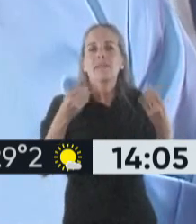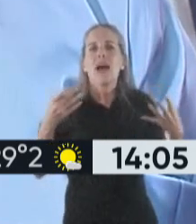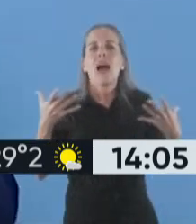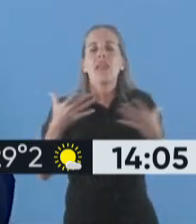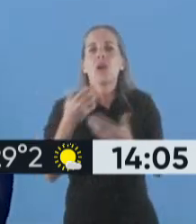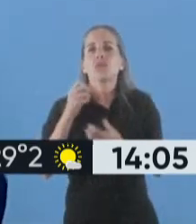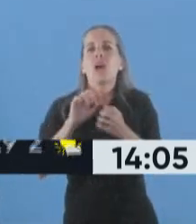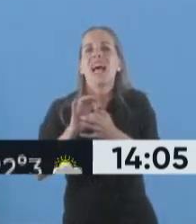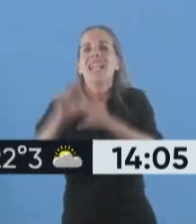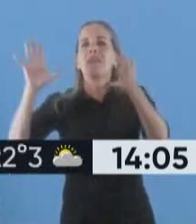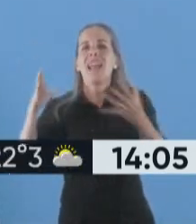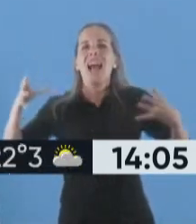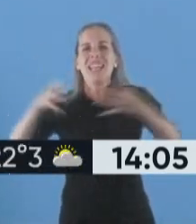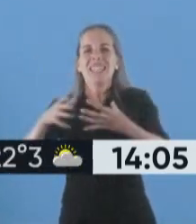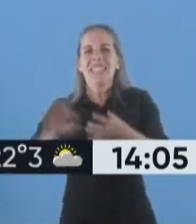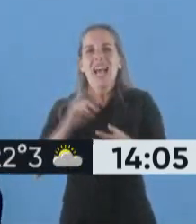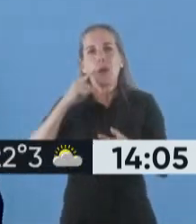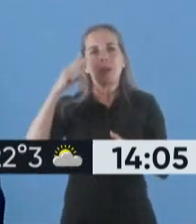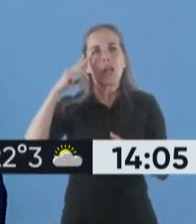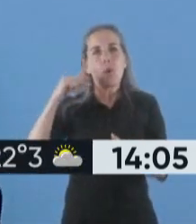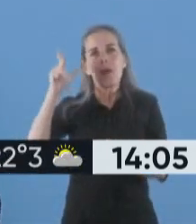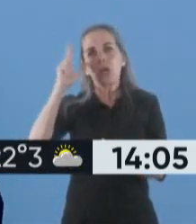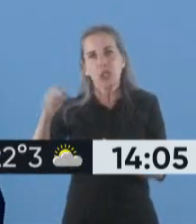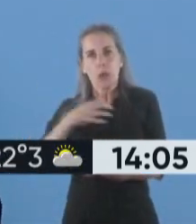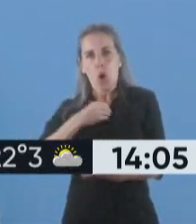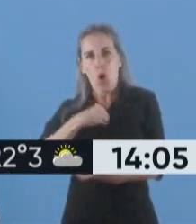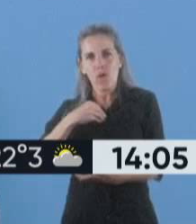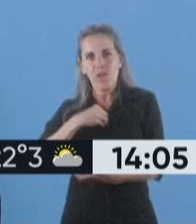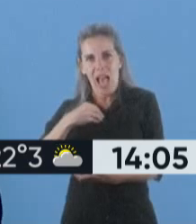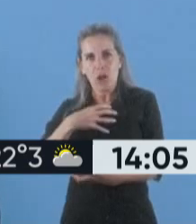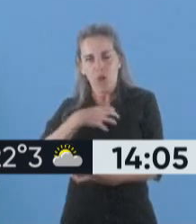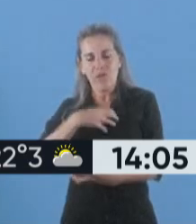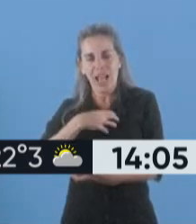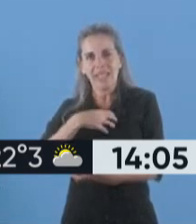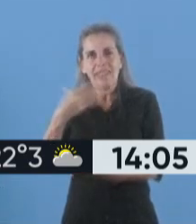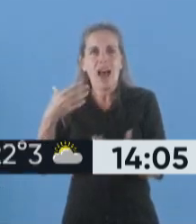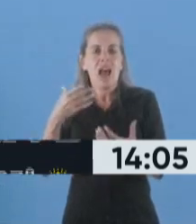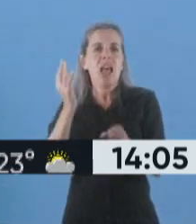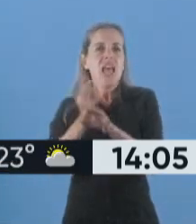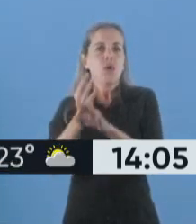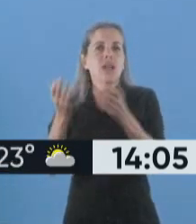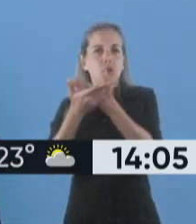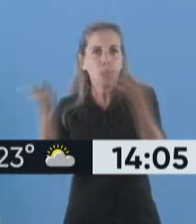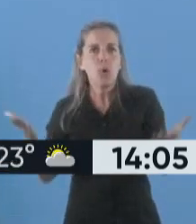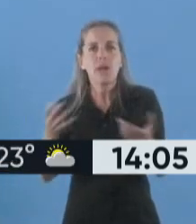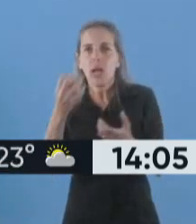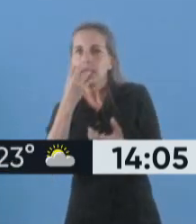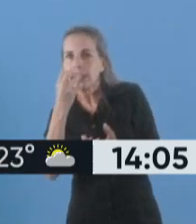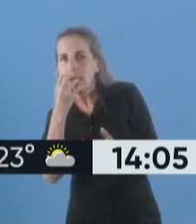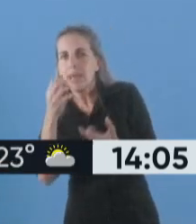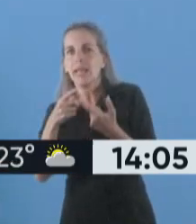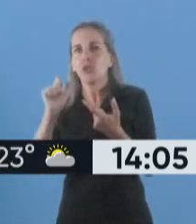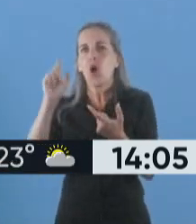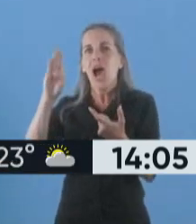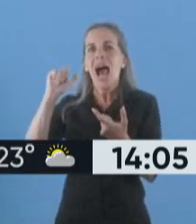del 80 confiaron en la educación pública, personas como Alberdi y Sarmiento confiaron en la educación pública.